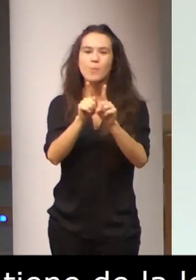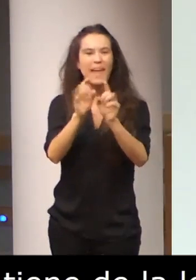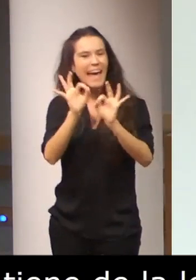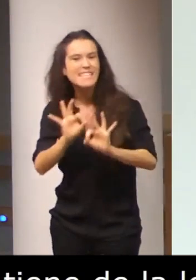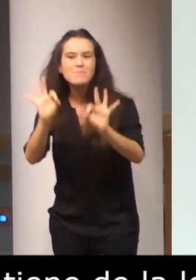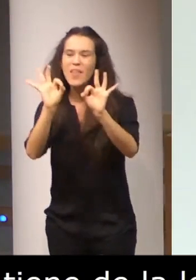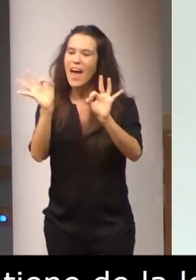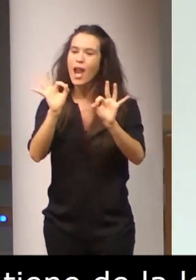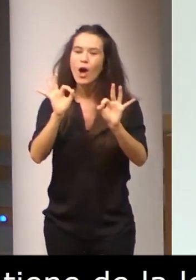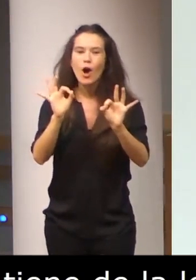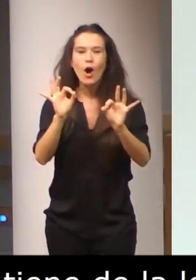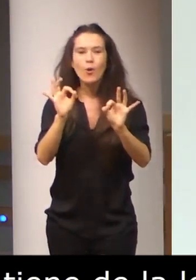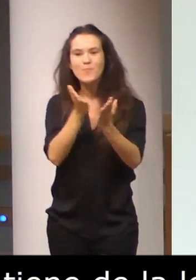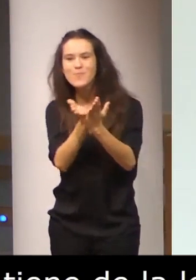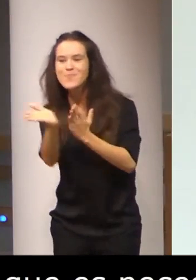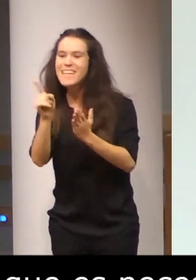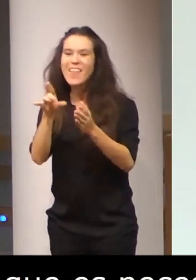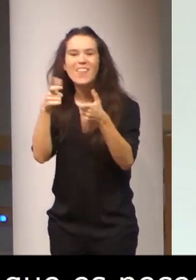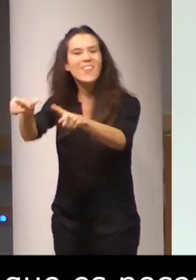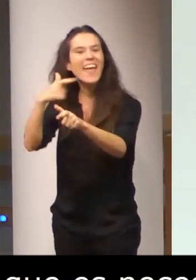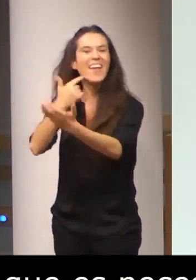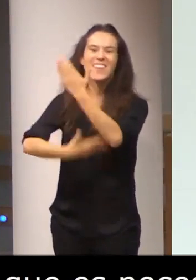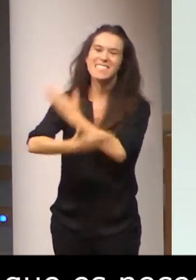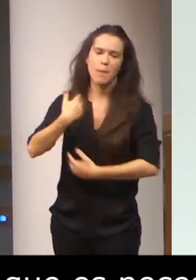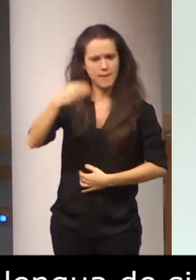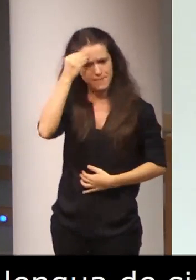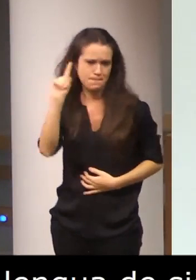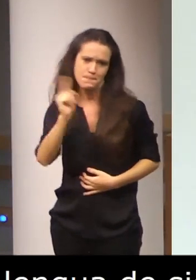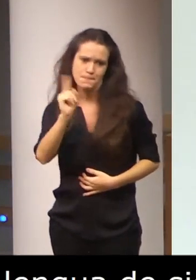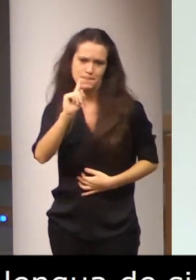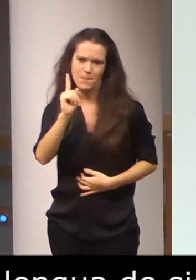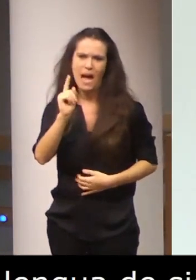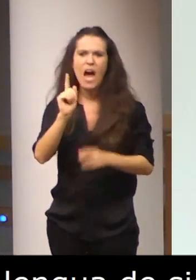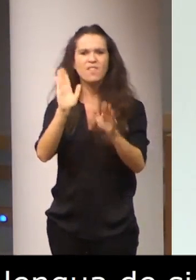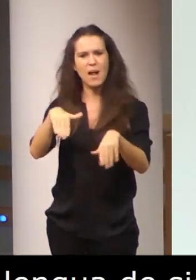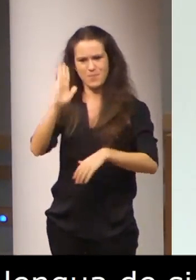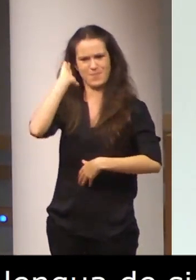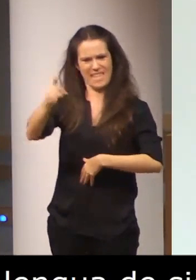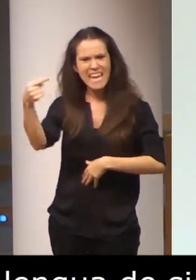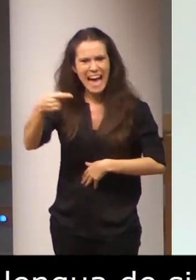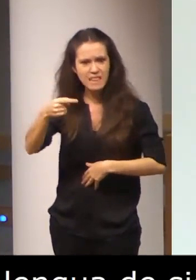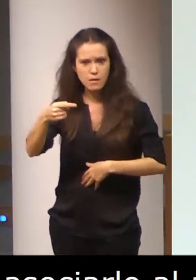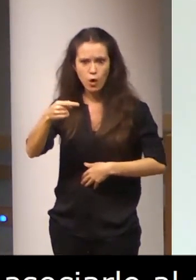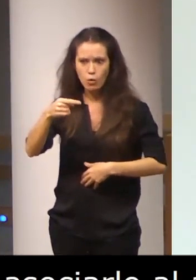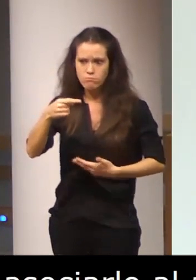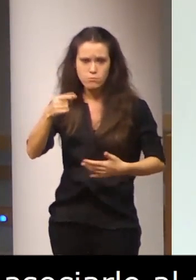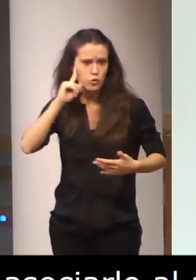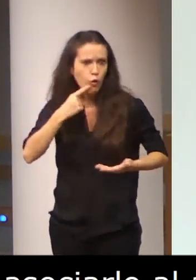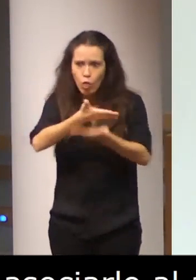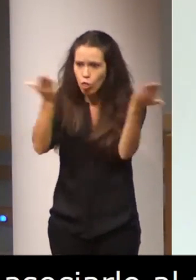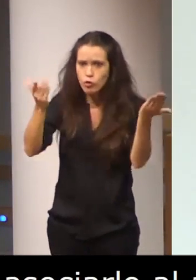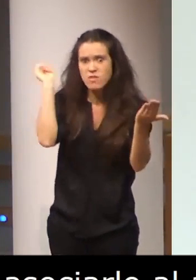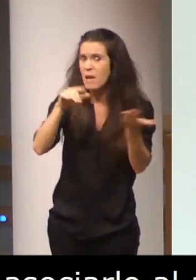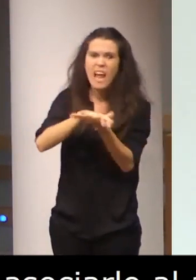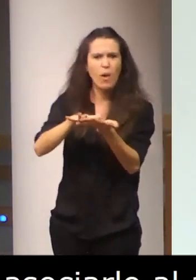ni asociarlo tampoco al campo de la discapacidad, porque creo que eso perjudica a los propios sordos y a la lengua de signos